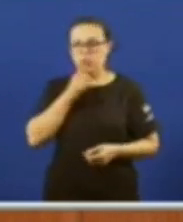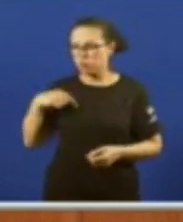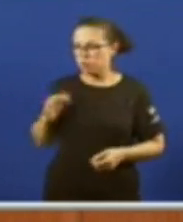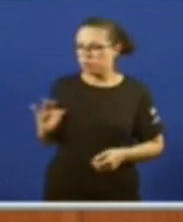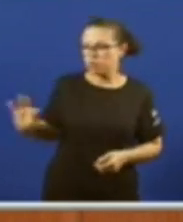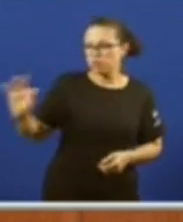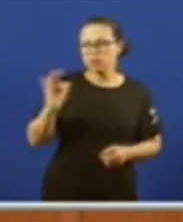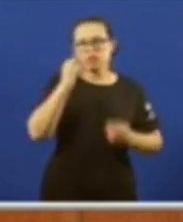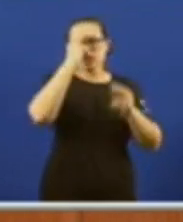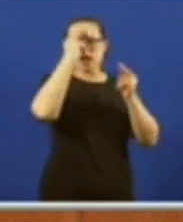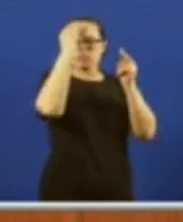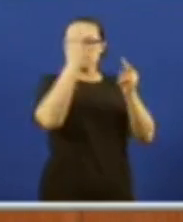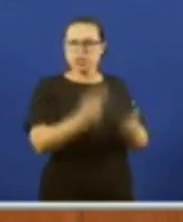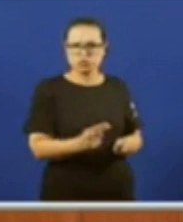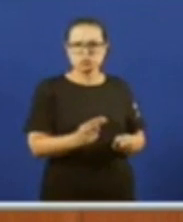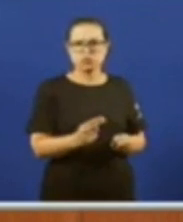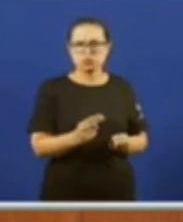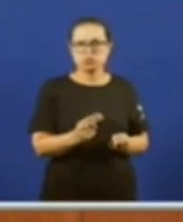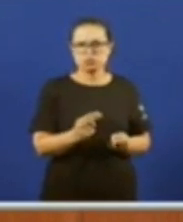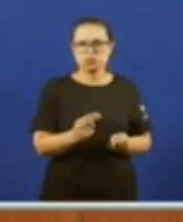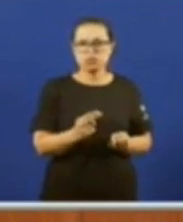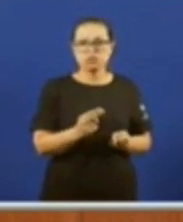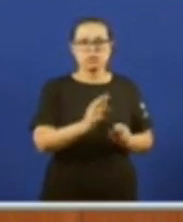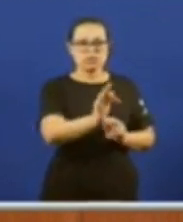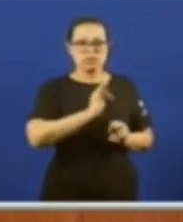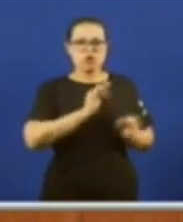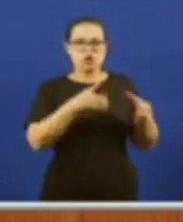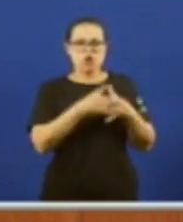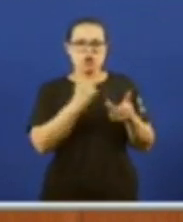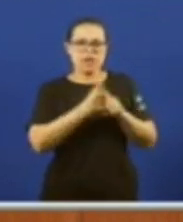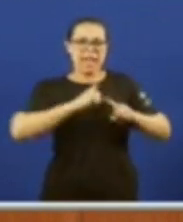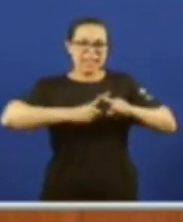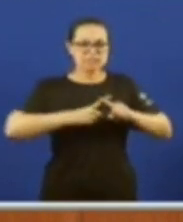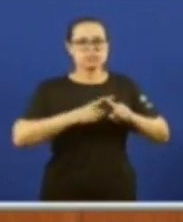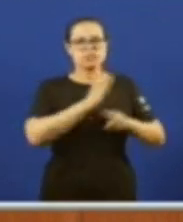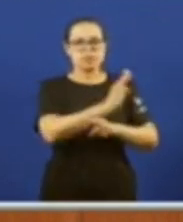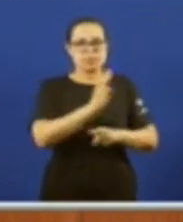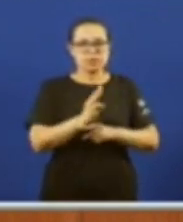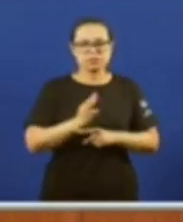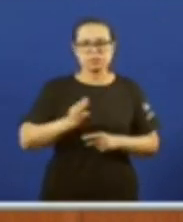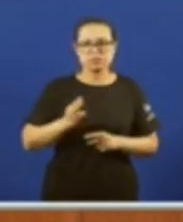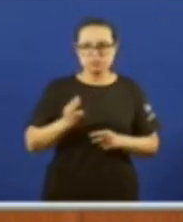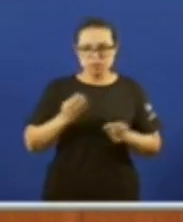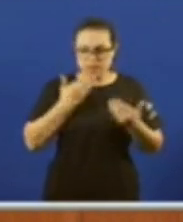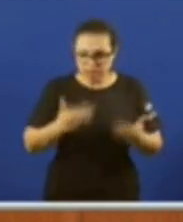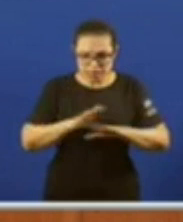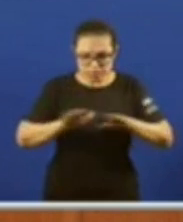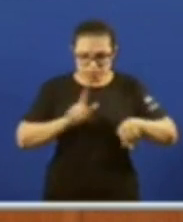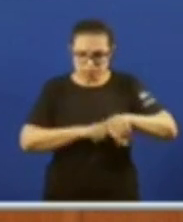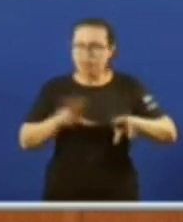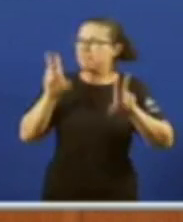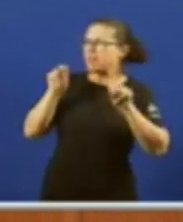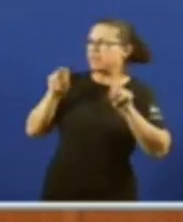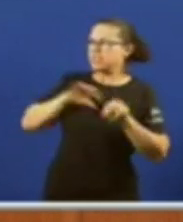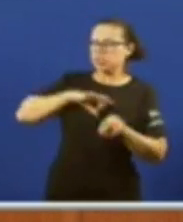imaxes deformantes e desde logo terribles que nos deixou a oposición do Partido Popular. Nós temos unha responsabilidade